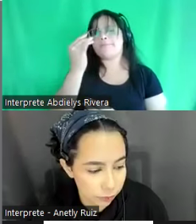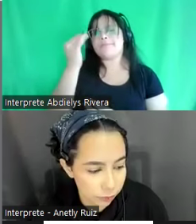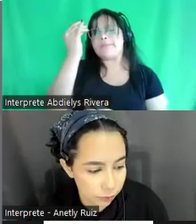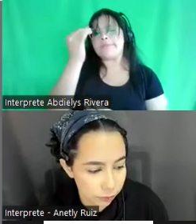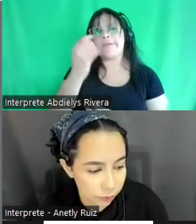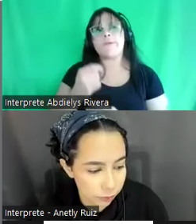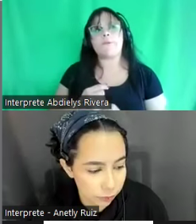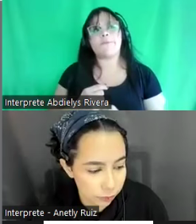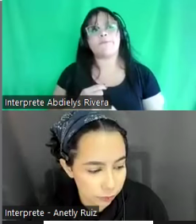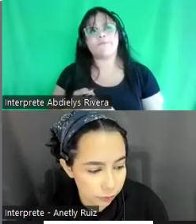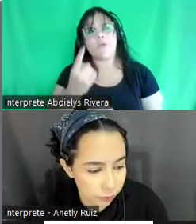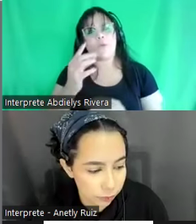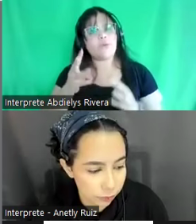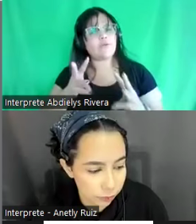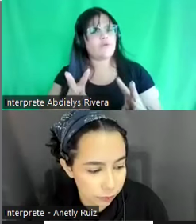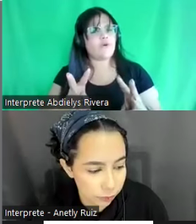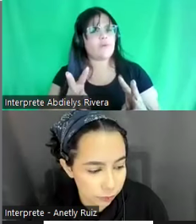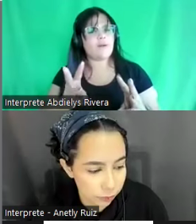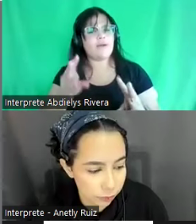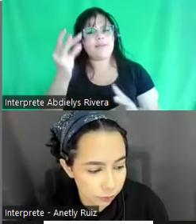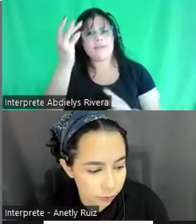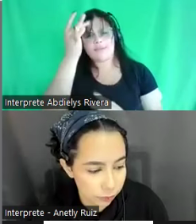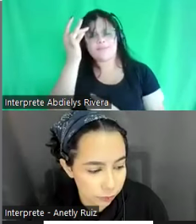transmitir conocimientos tal vez era smart